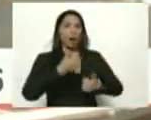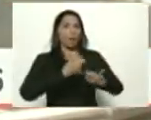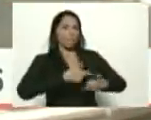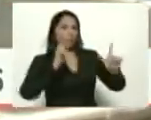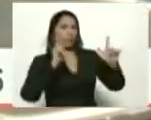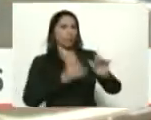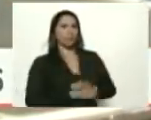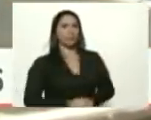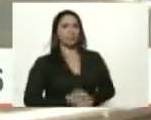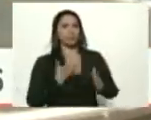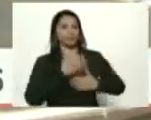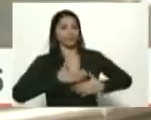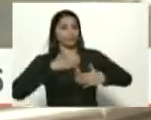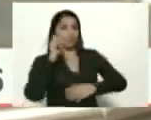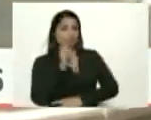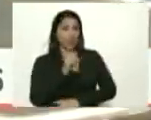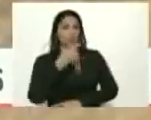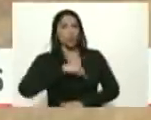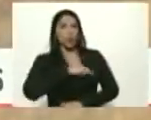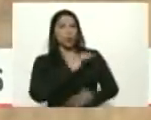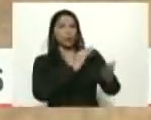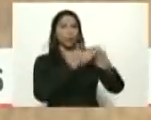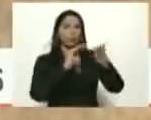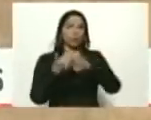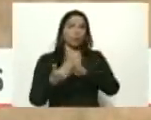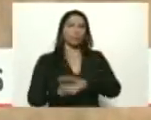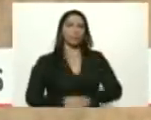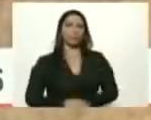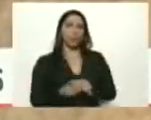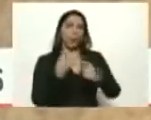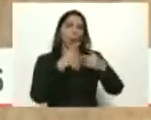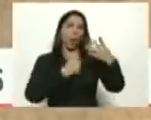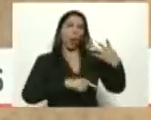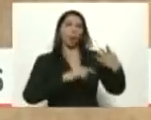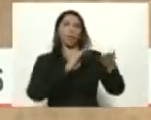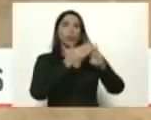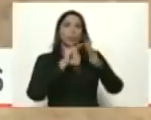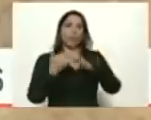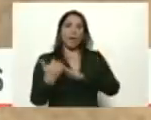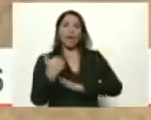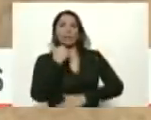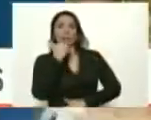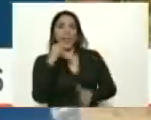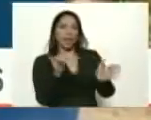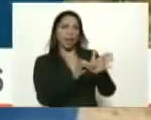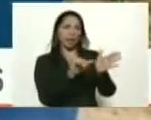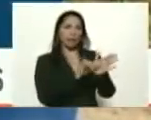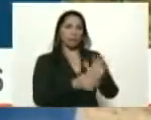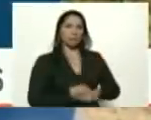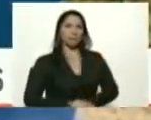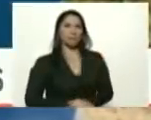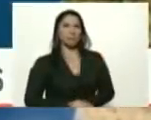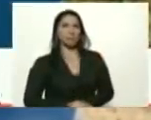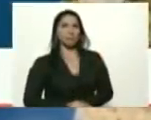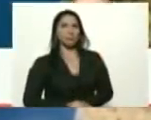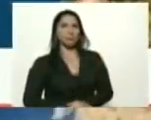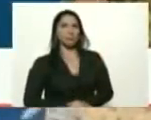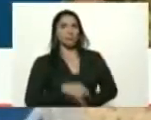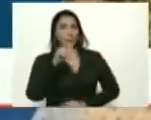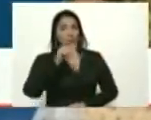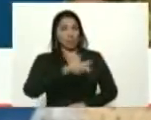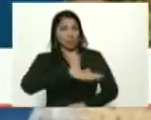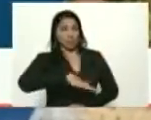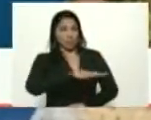permitir satisfacer la necesidad de nuestra comunidad y de otras comunidades del municipio Manuel Monge. Yumarito